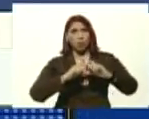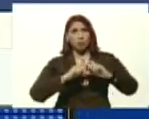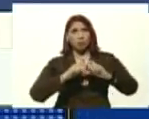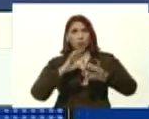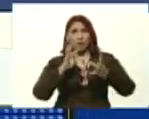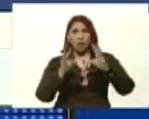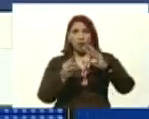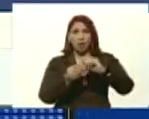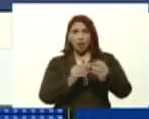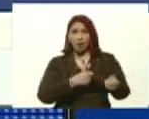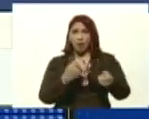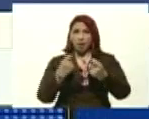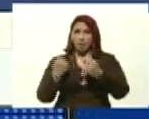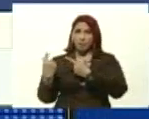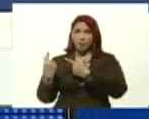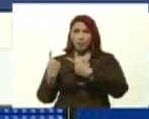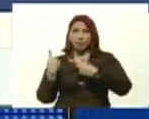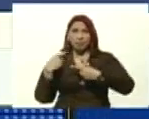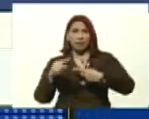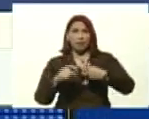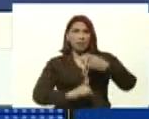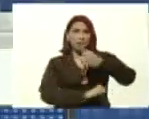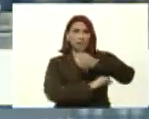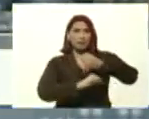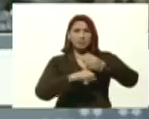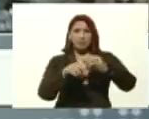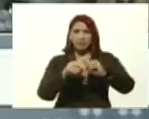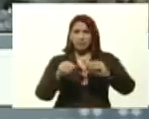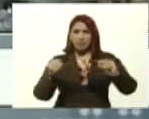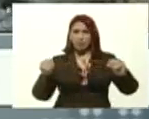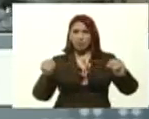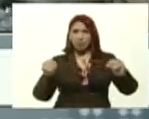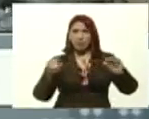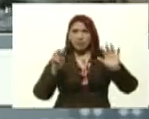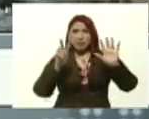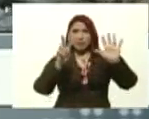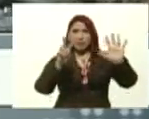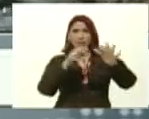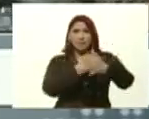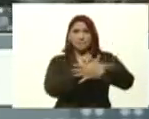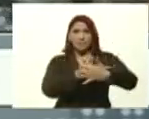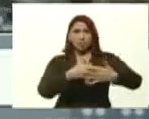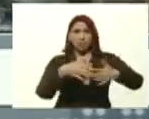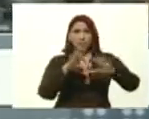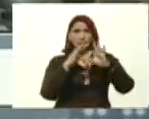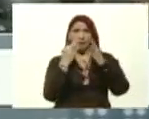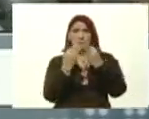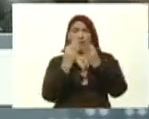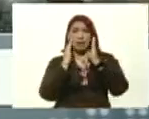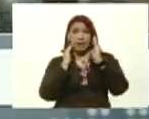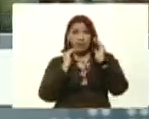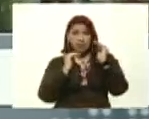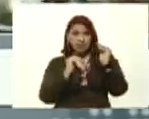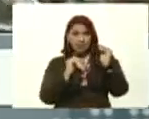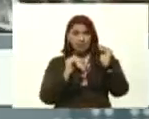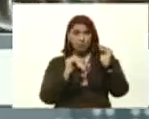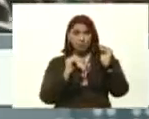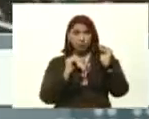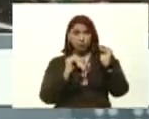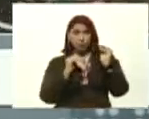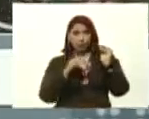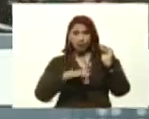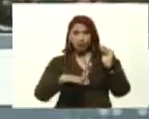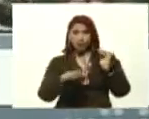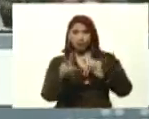CLAP tienen una base territorial de 7 millones de familias que atendemos en